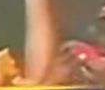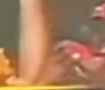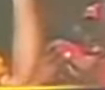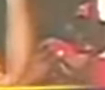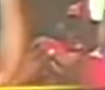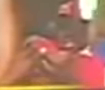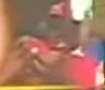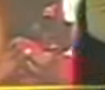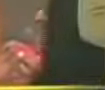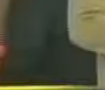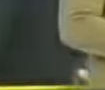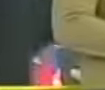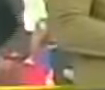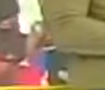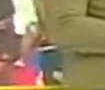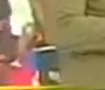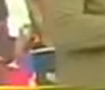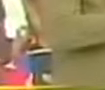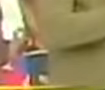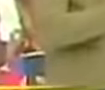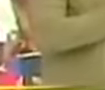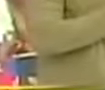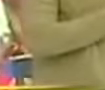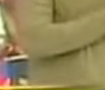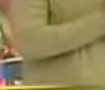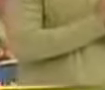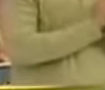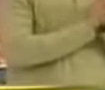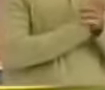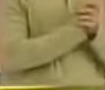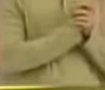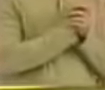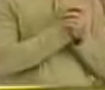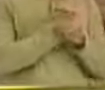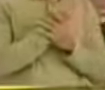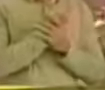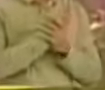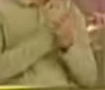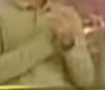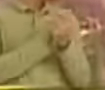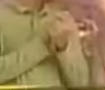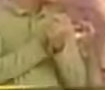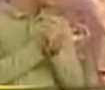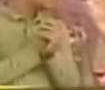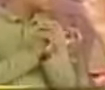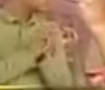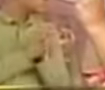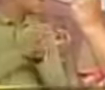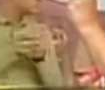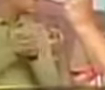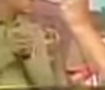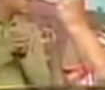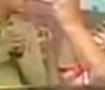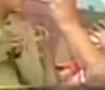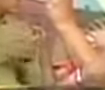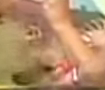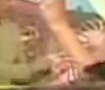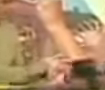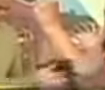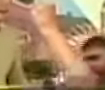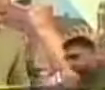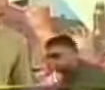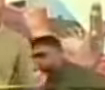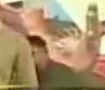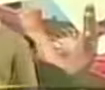actividad, le acompaña la vicepresidenta de la República, Delcy Rodríguez, el ministro del Poder Popular para la Cultura, el gobernador